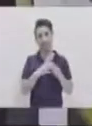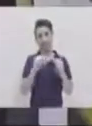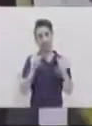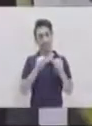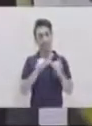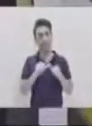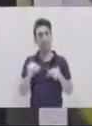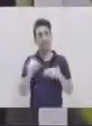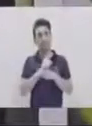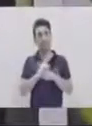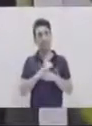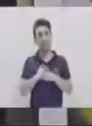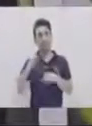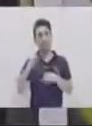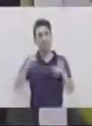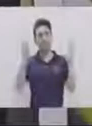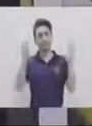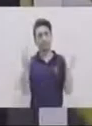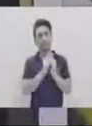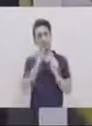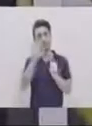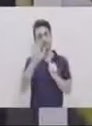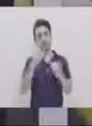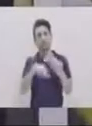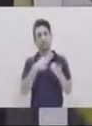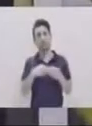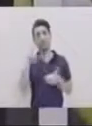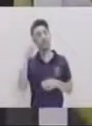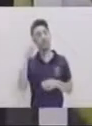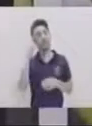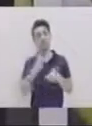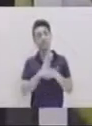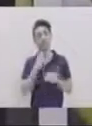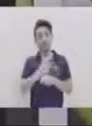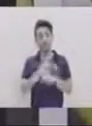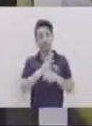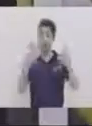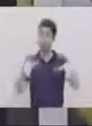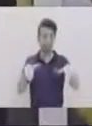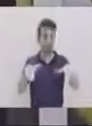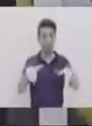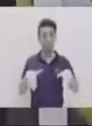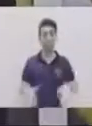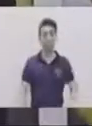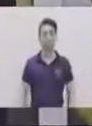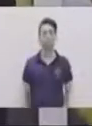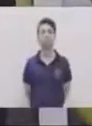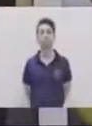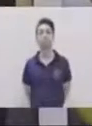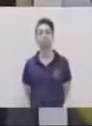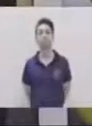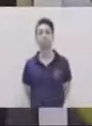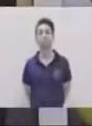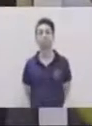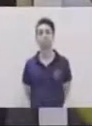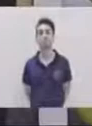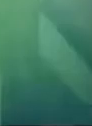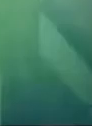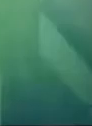a todos en casa a que sigan practicando este tema con su familia. Y recuerden que Guatemala no se detiene.